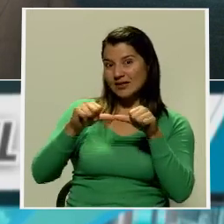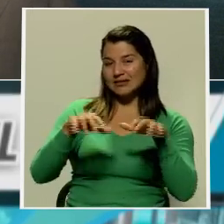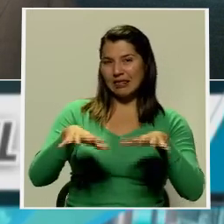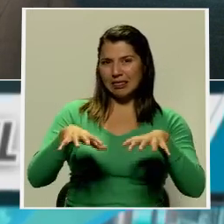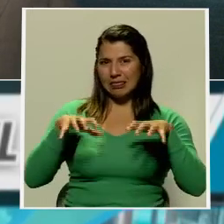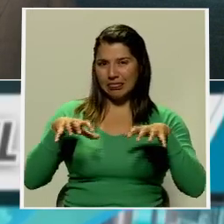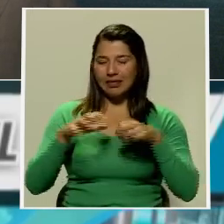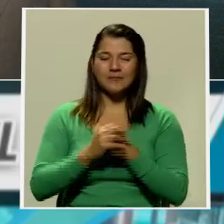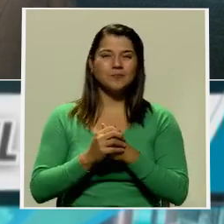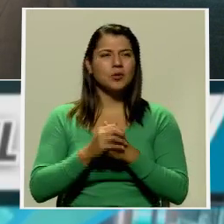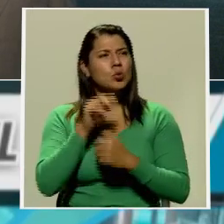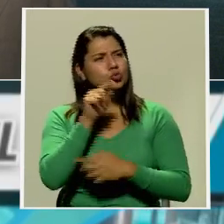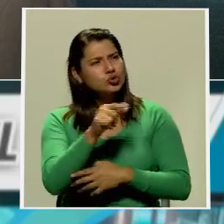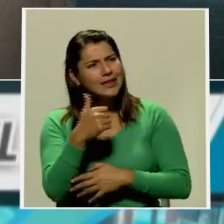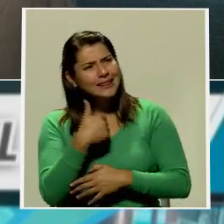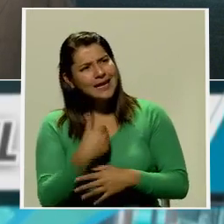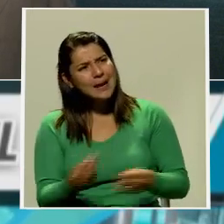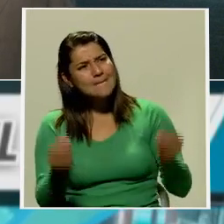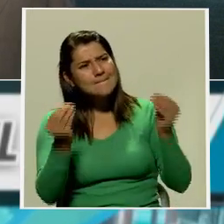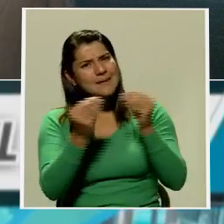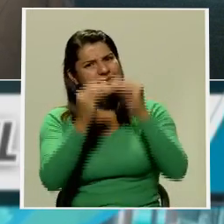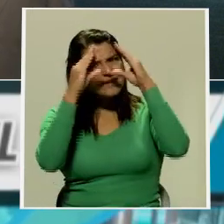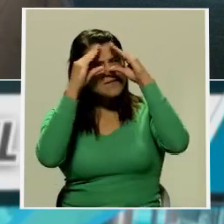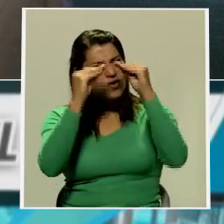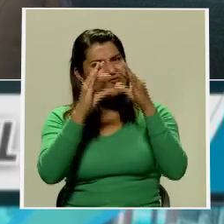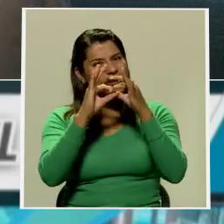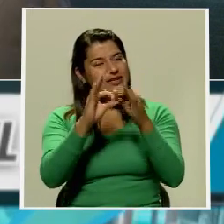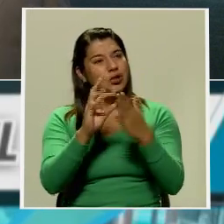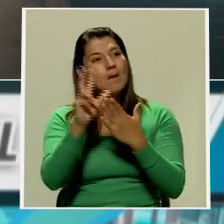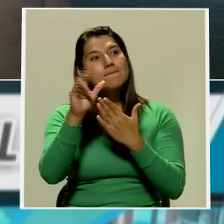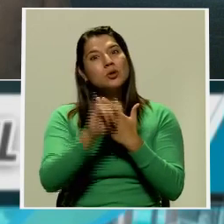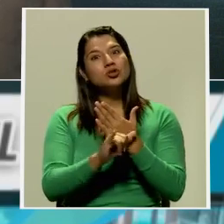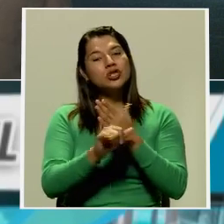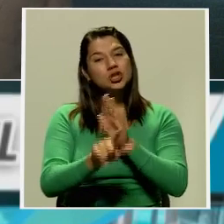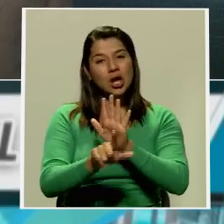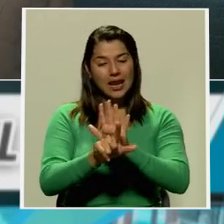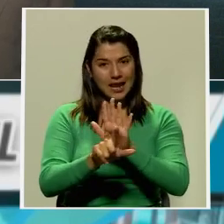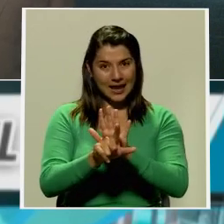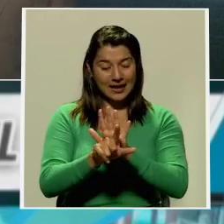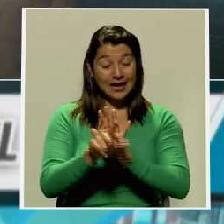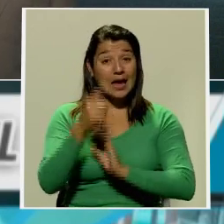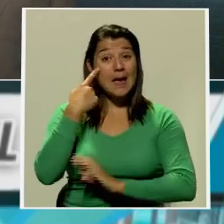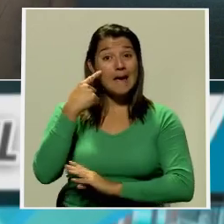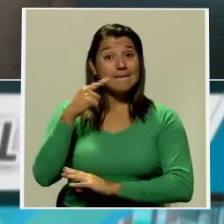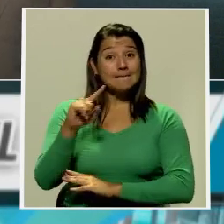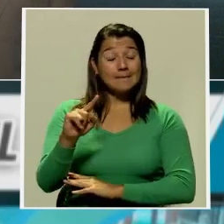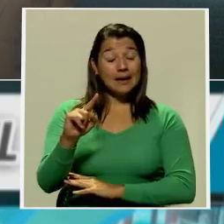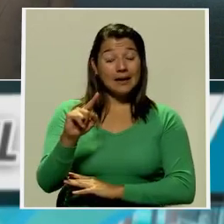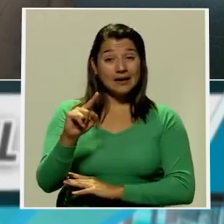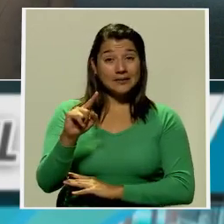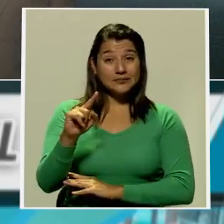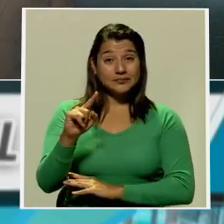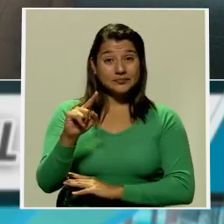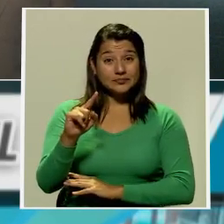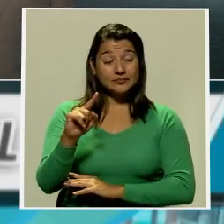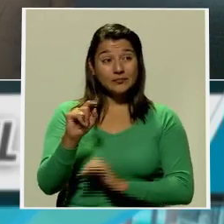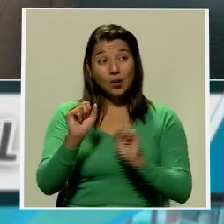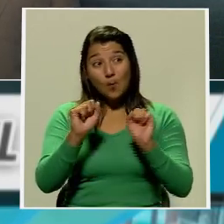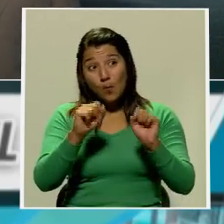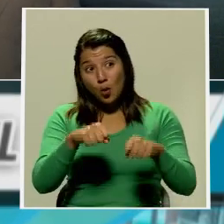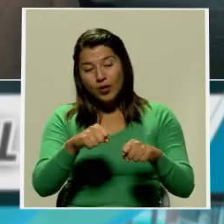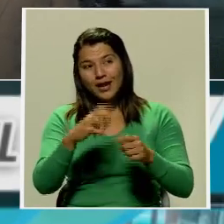Usted tiene otra nota, esta vez sobre un proyecto de ley para gravar